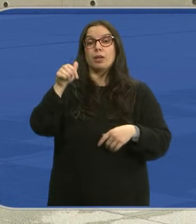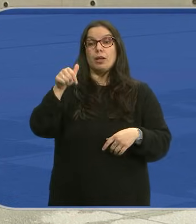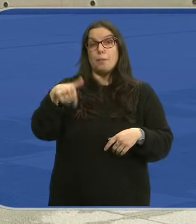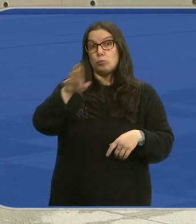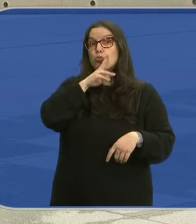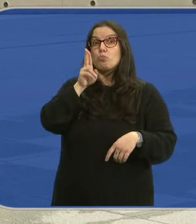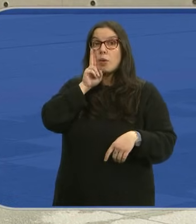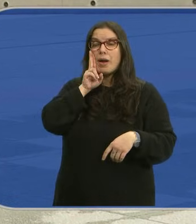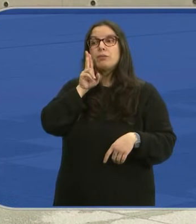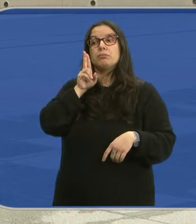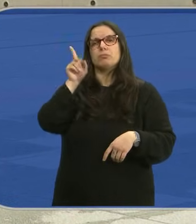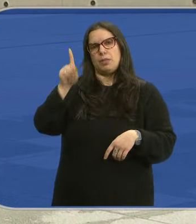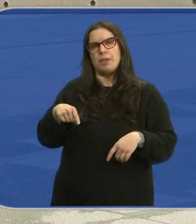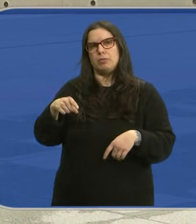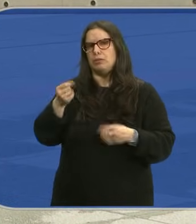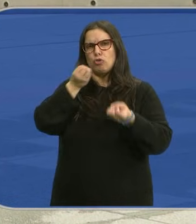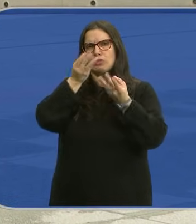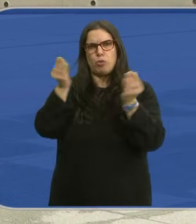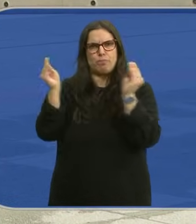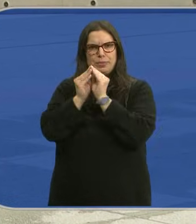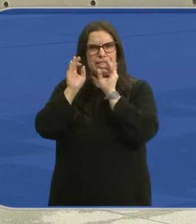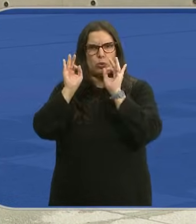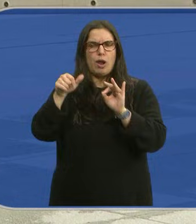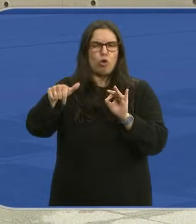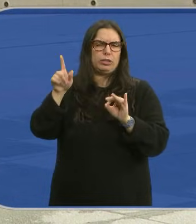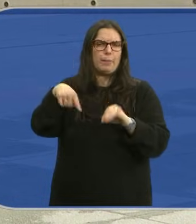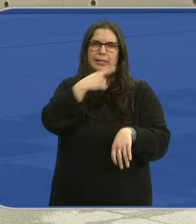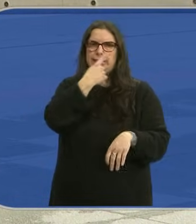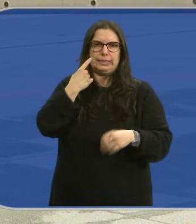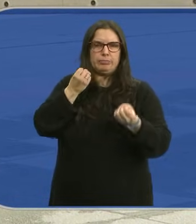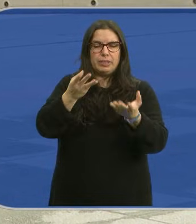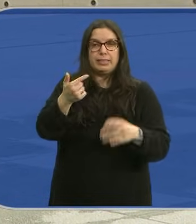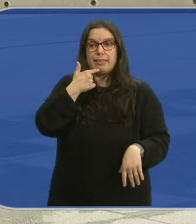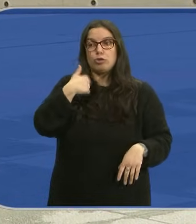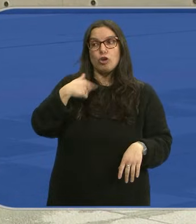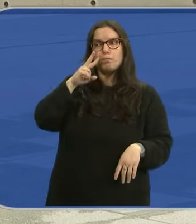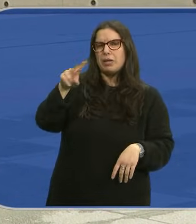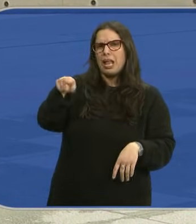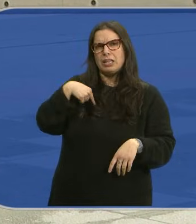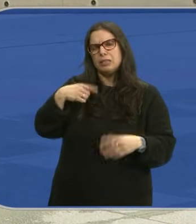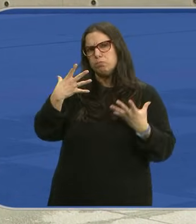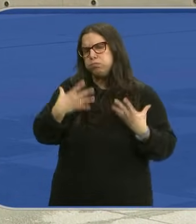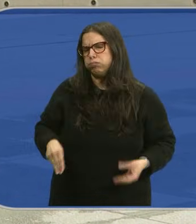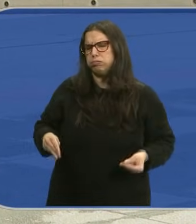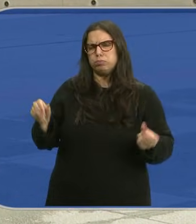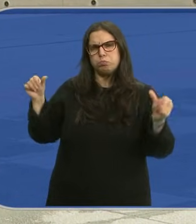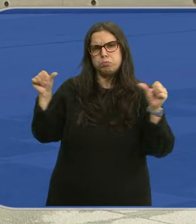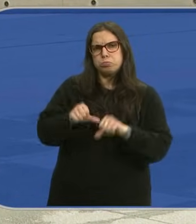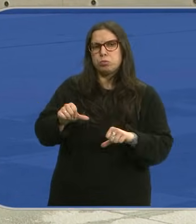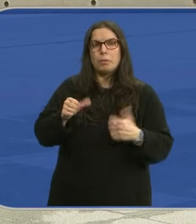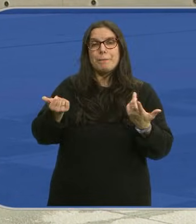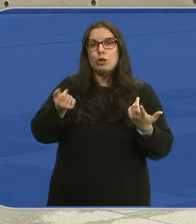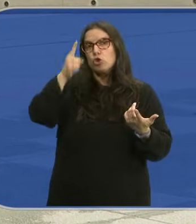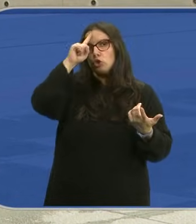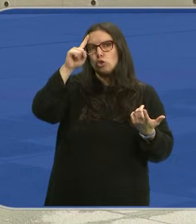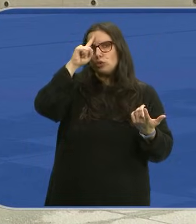su madre, la madre del acusado, que también ha testificado hoy. Ha dicho que ante ella se mostró destrozada amenazado, pero que hasta hoy no ha